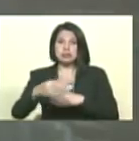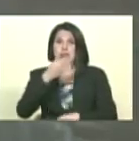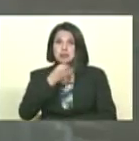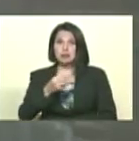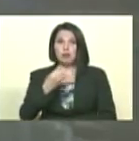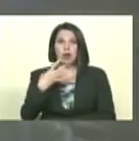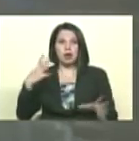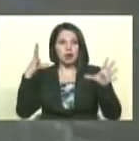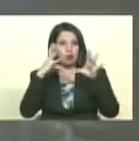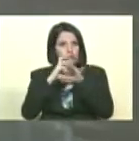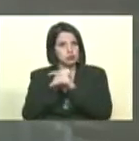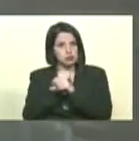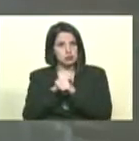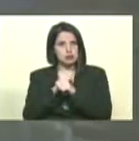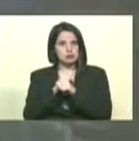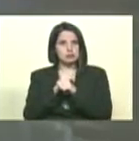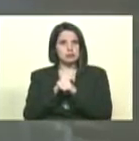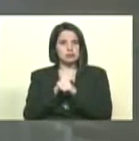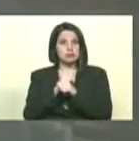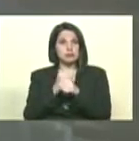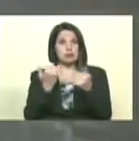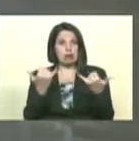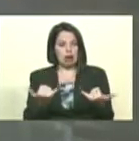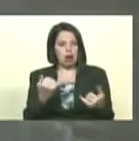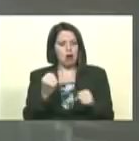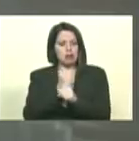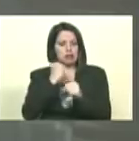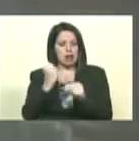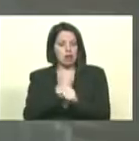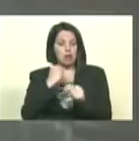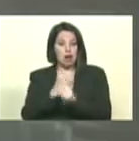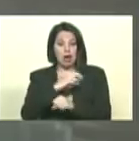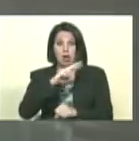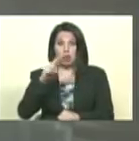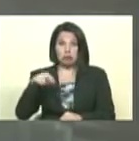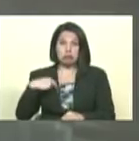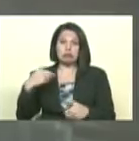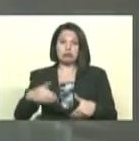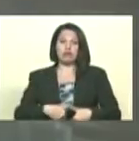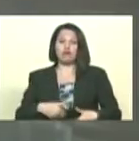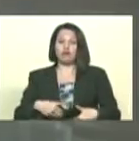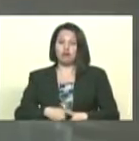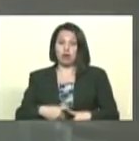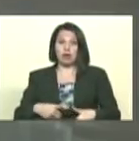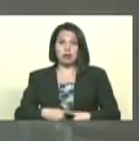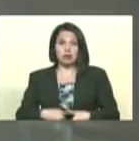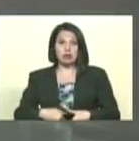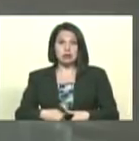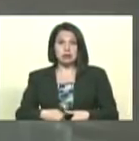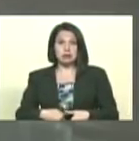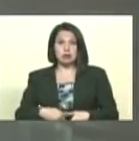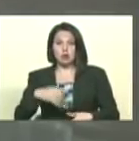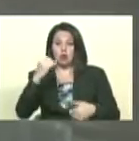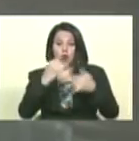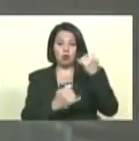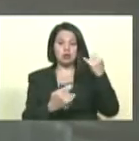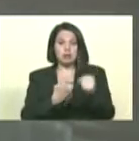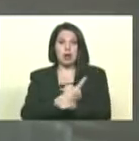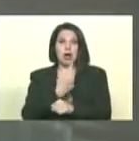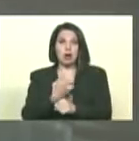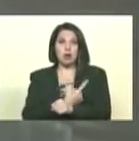noches. Hemos estado trabajando intensamente en las últimas